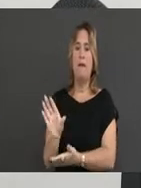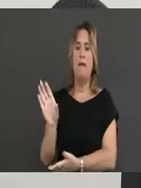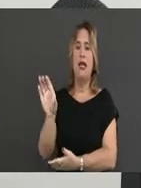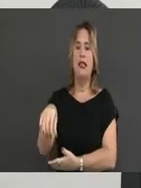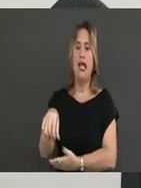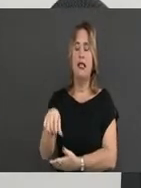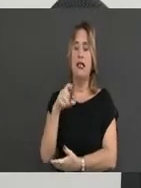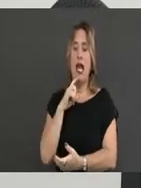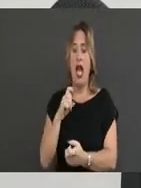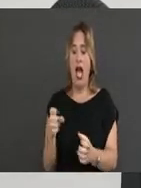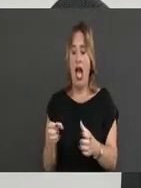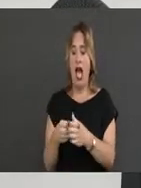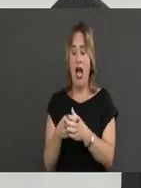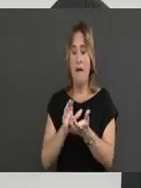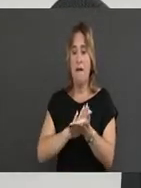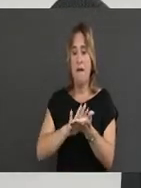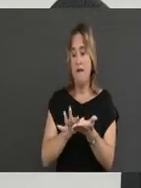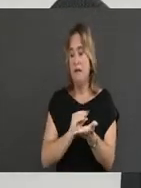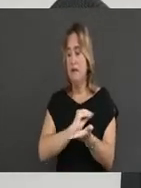se implemente